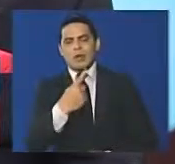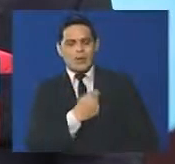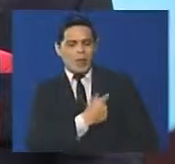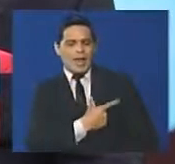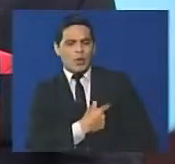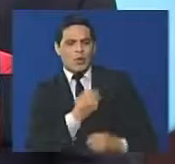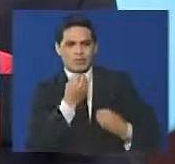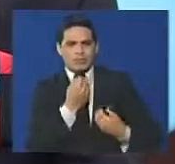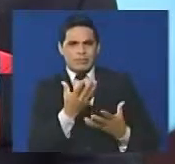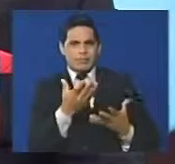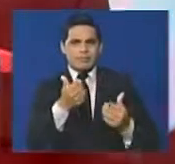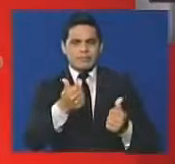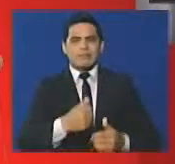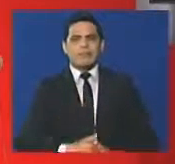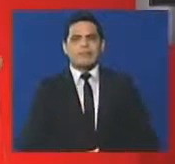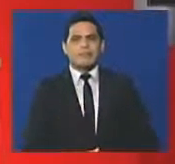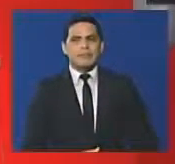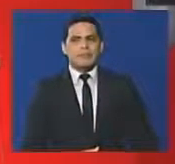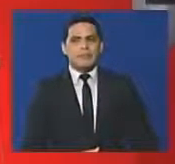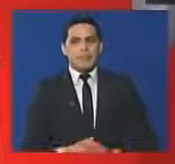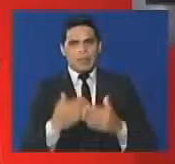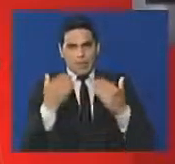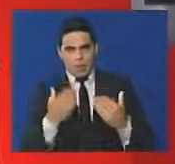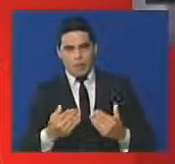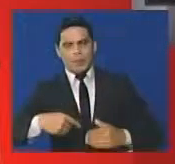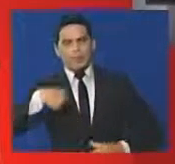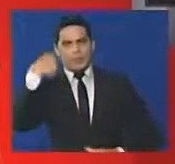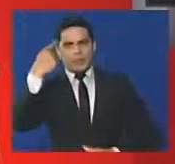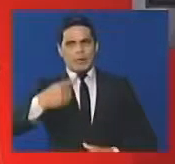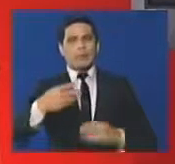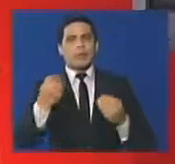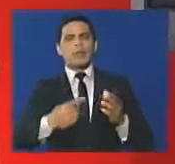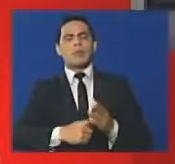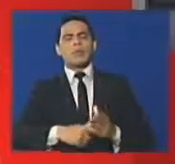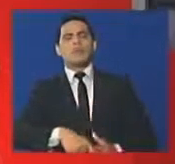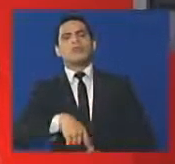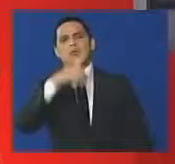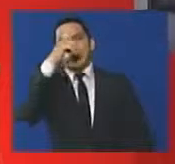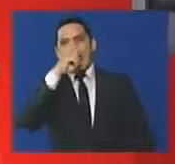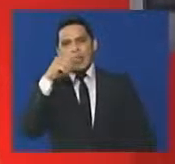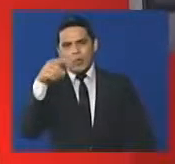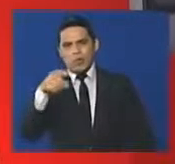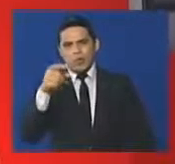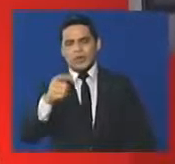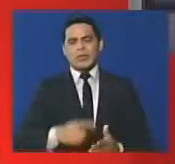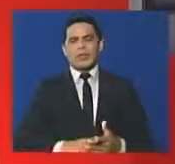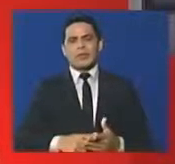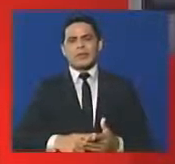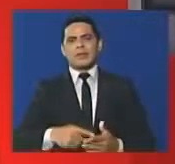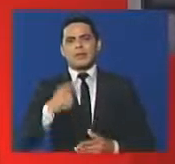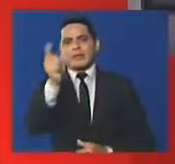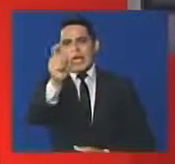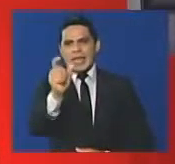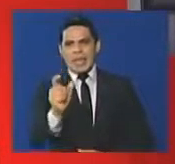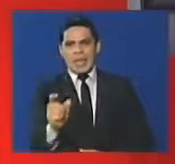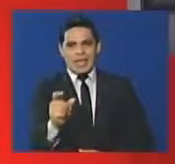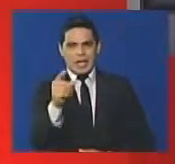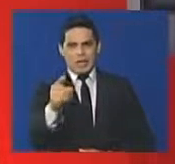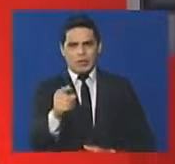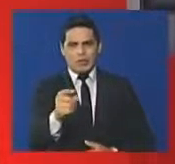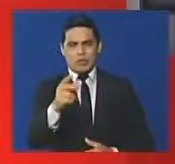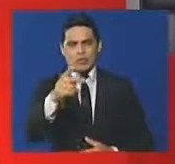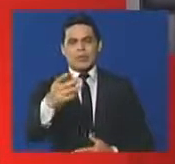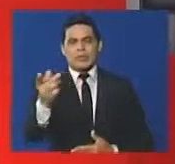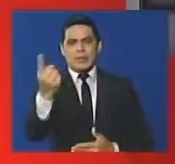mi corazón. Ok, después de tantos años, un ítalo-venezolano que nos ha aportado tanto a la música, que ha